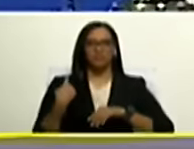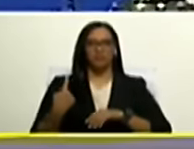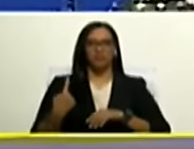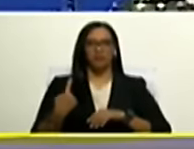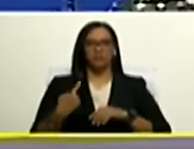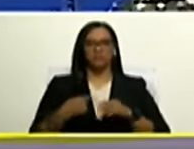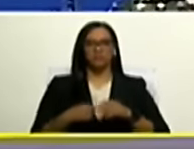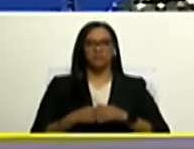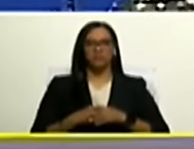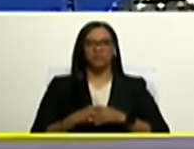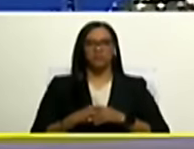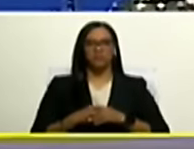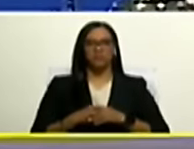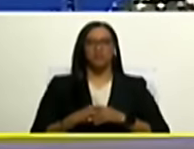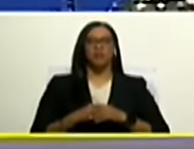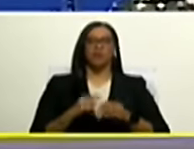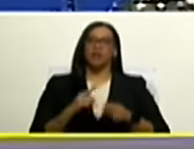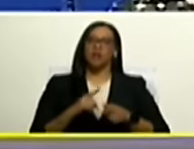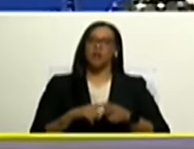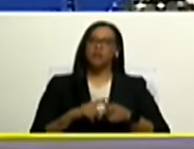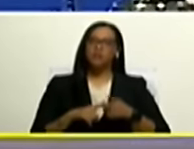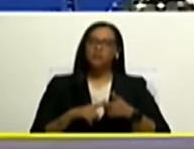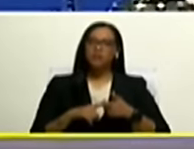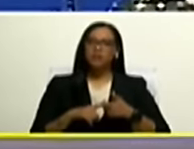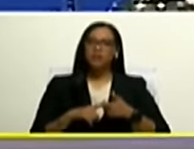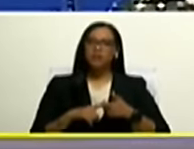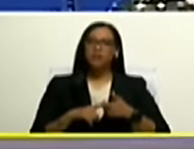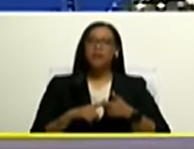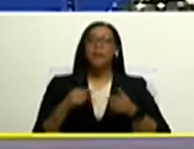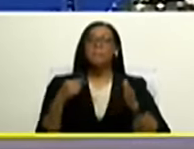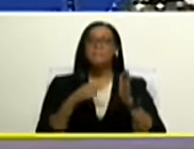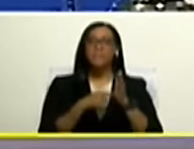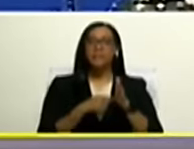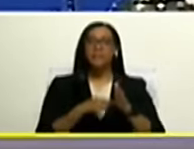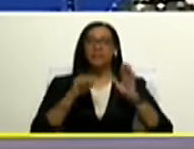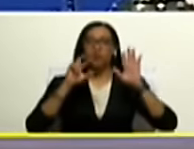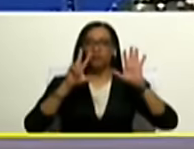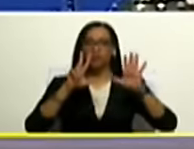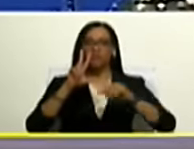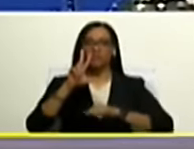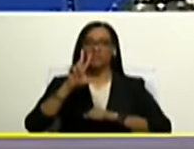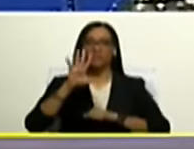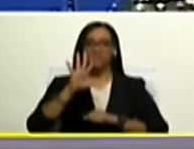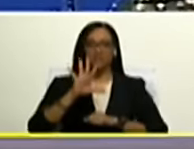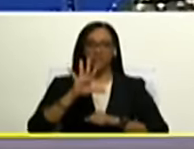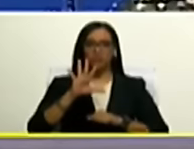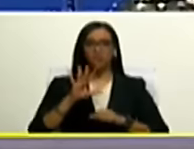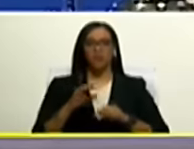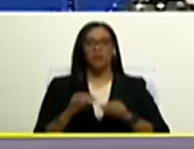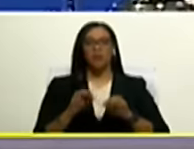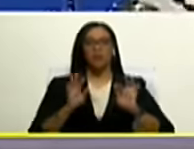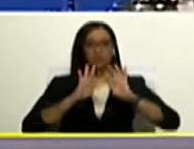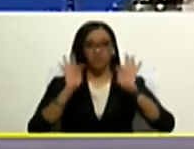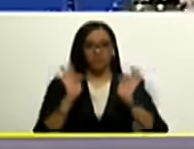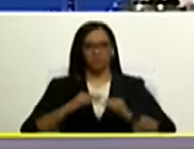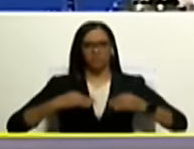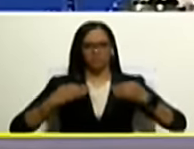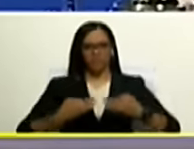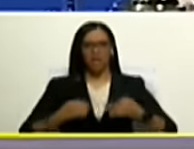principales. Así que es en 1835, pero de manera firme